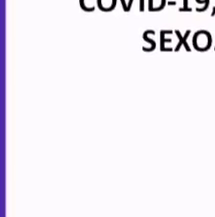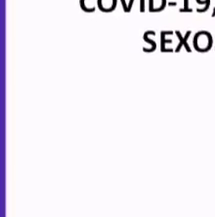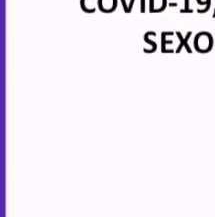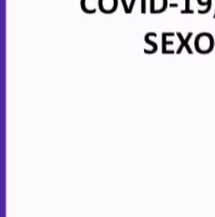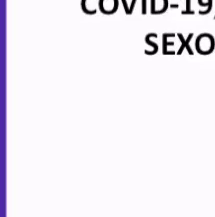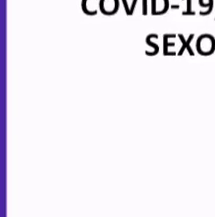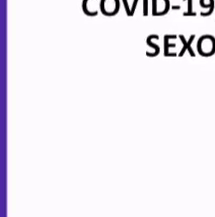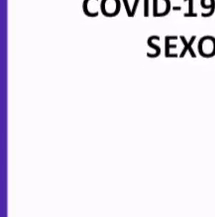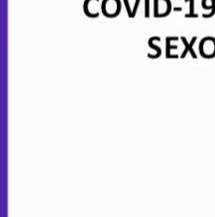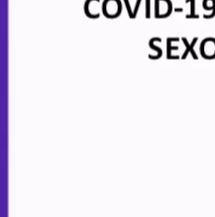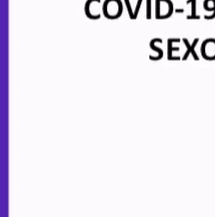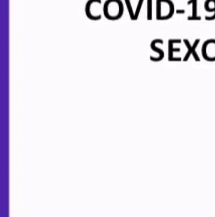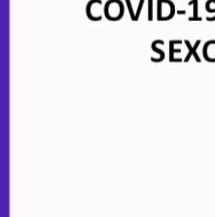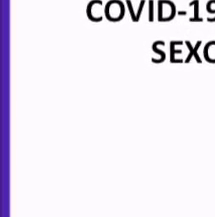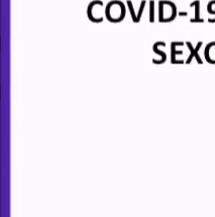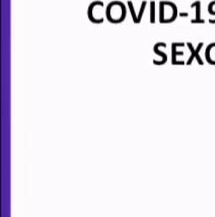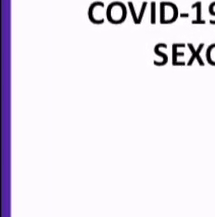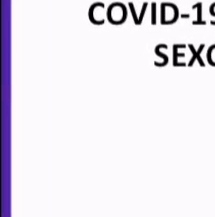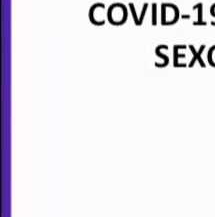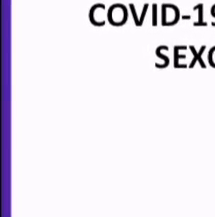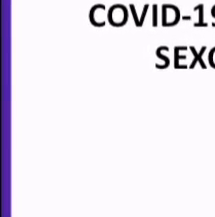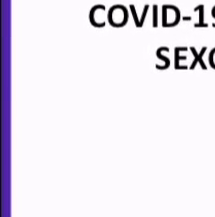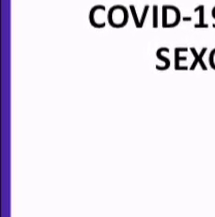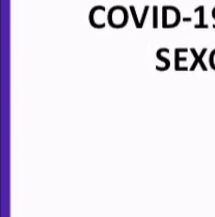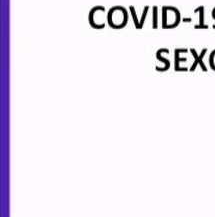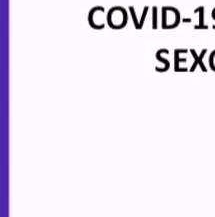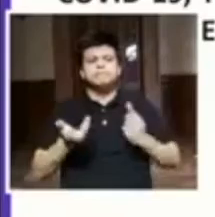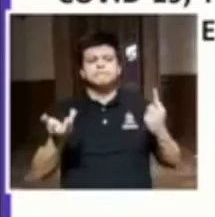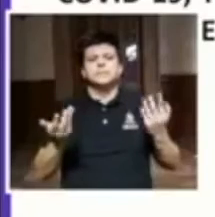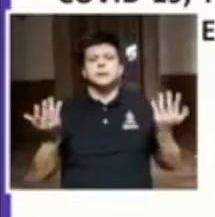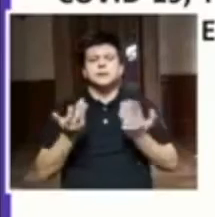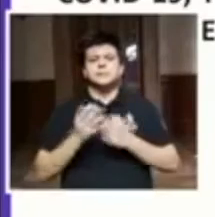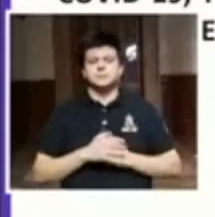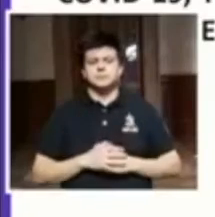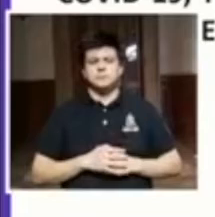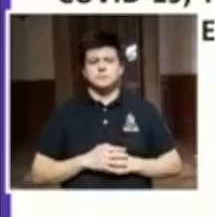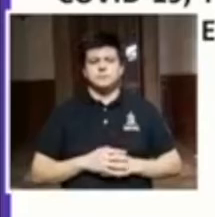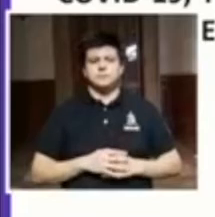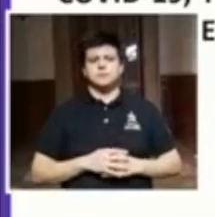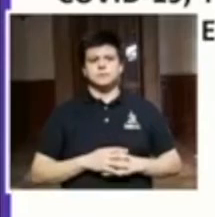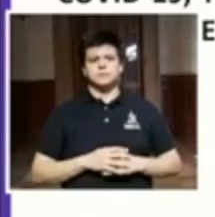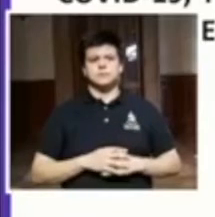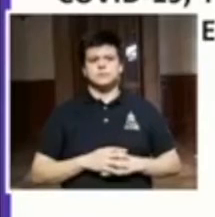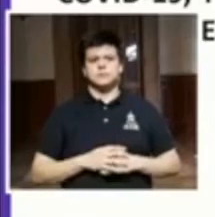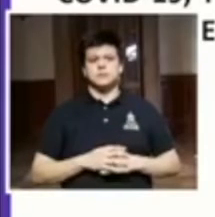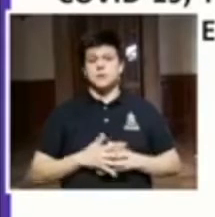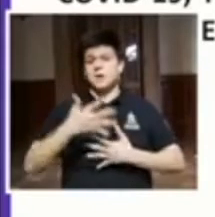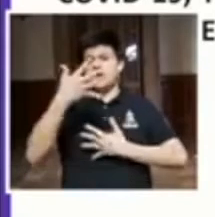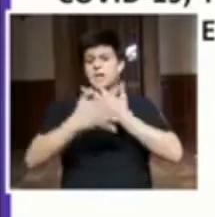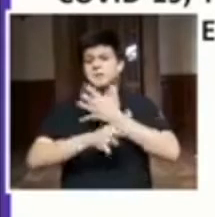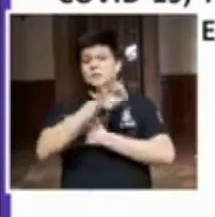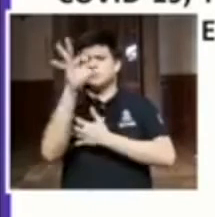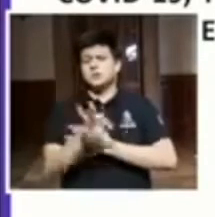54% de los contagios es del sexo masculino y el 46 femenino el 15% de los pacientes